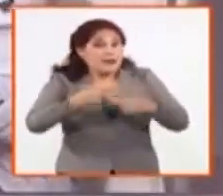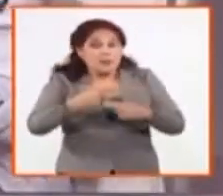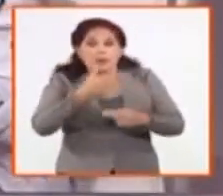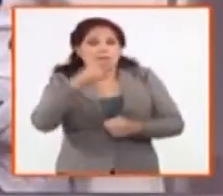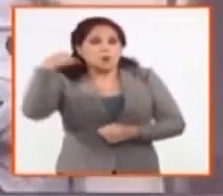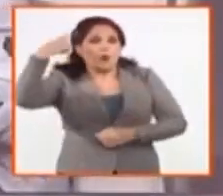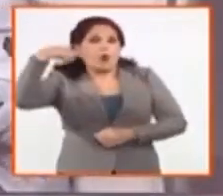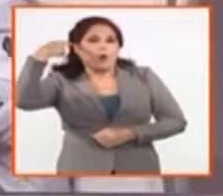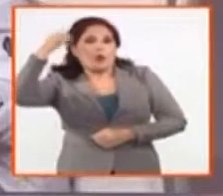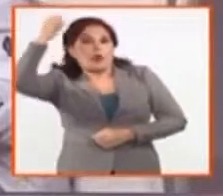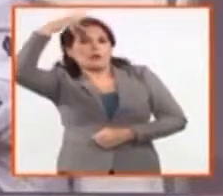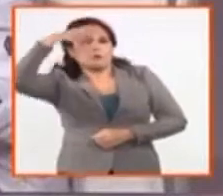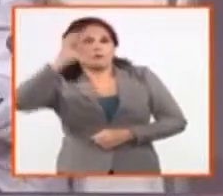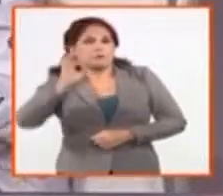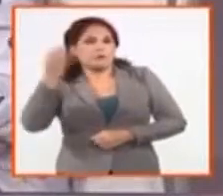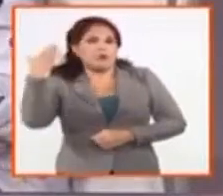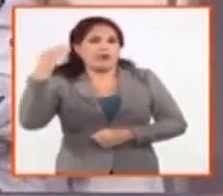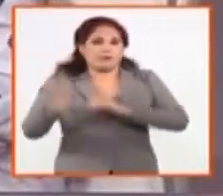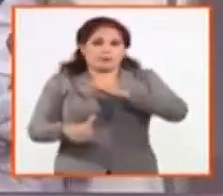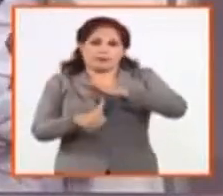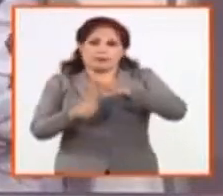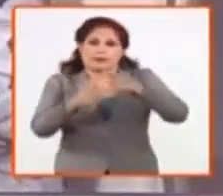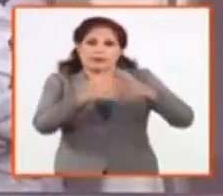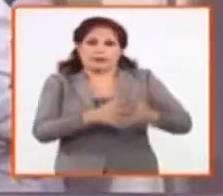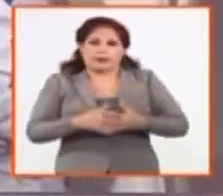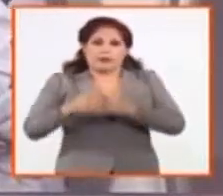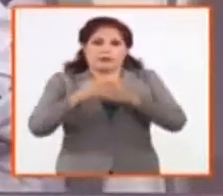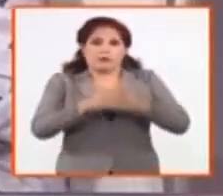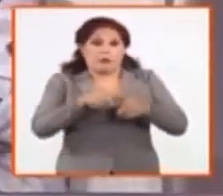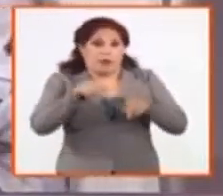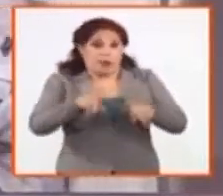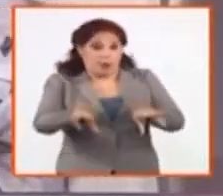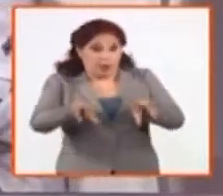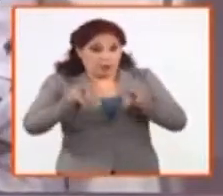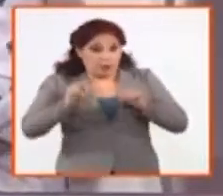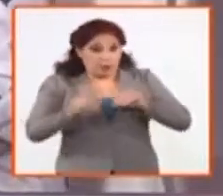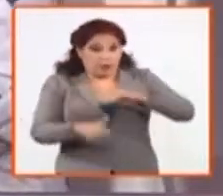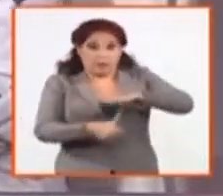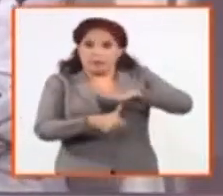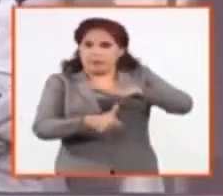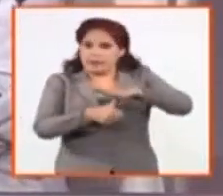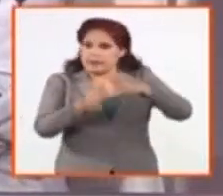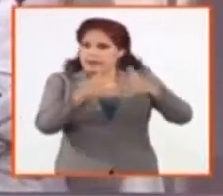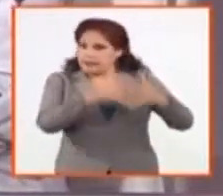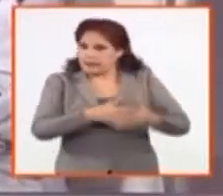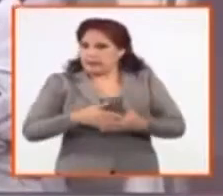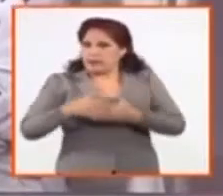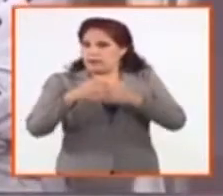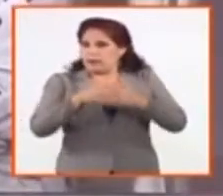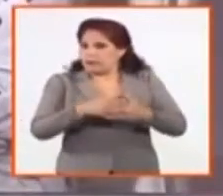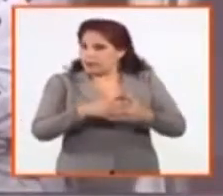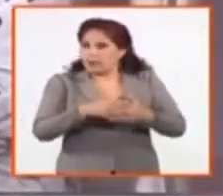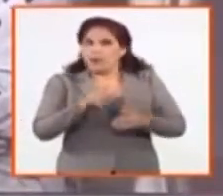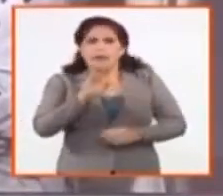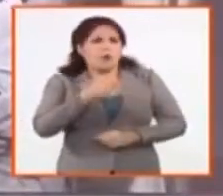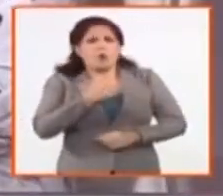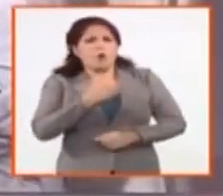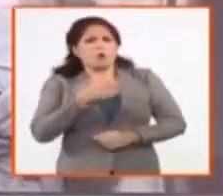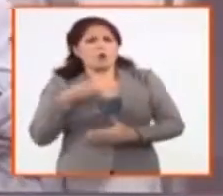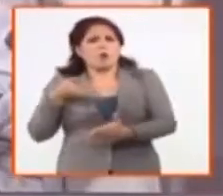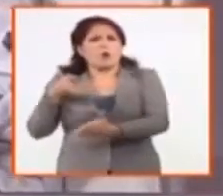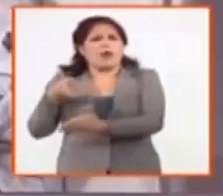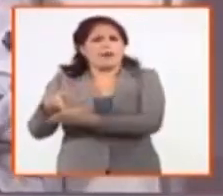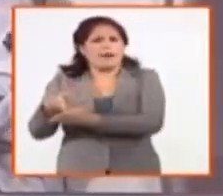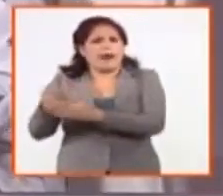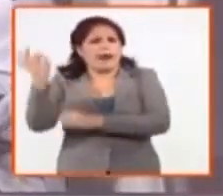Trump. Al hacerlo Biden, dije que no debía entrar en Afganistán, pero tenía que entrar. Tenía que salir,